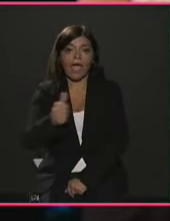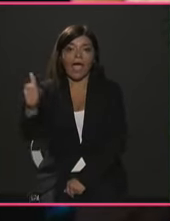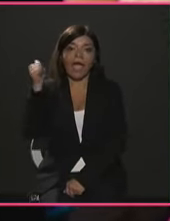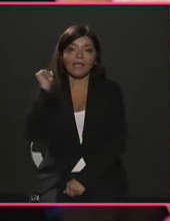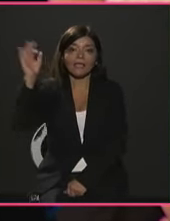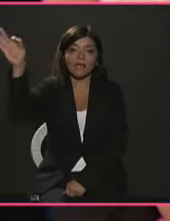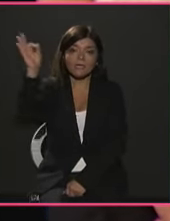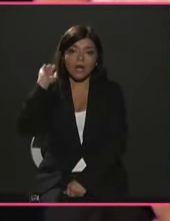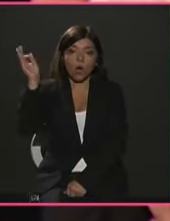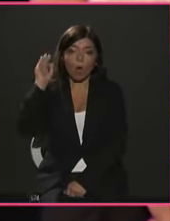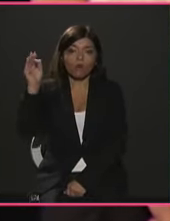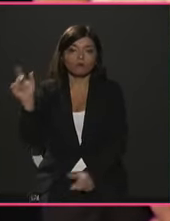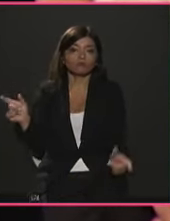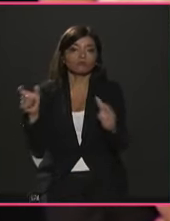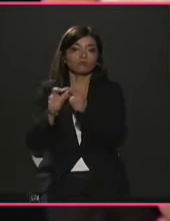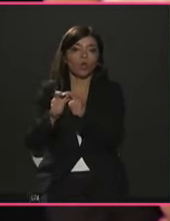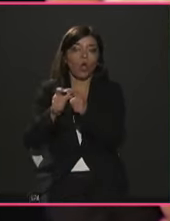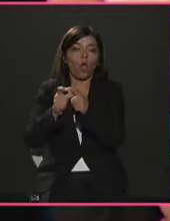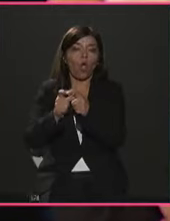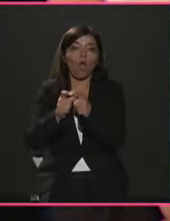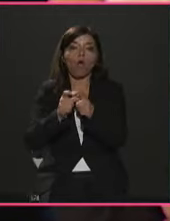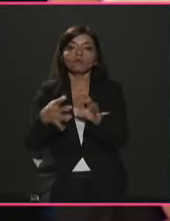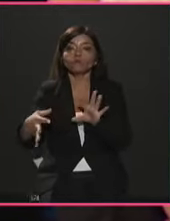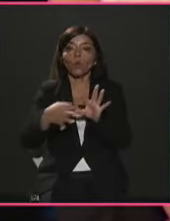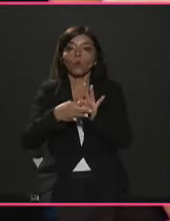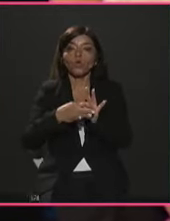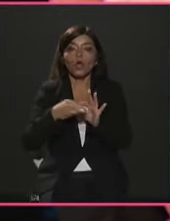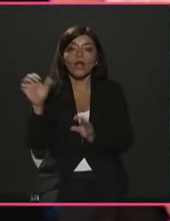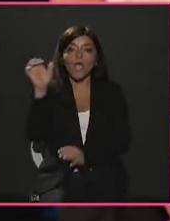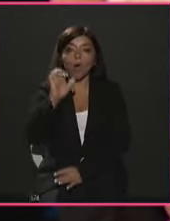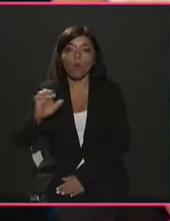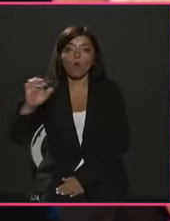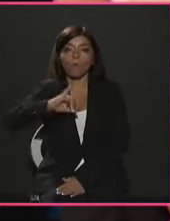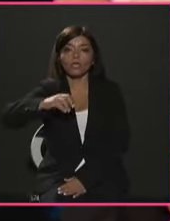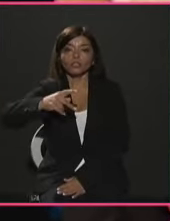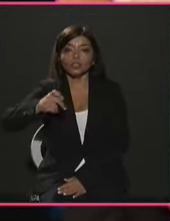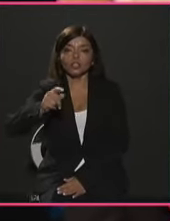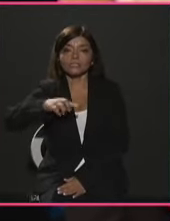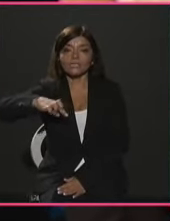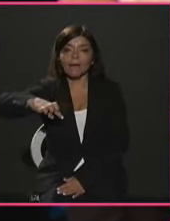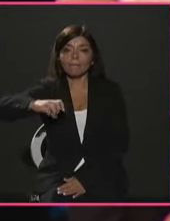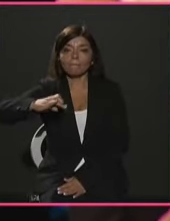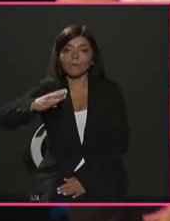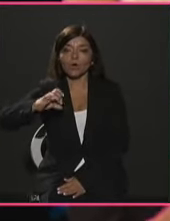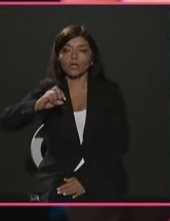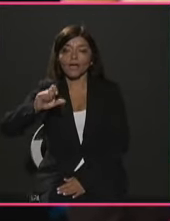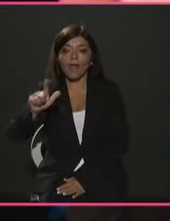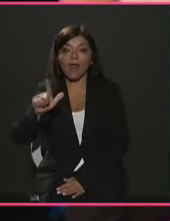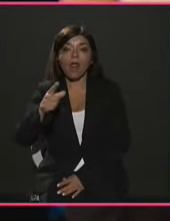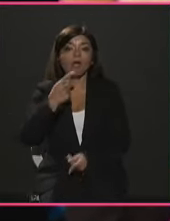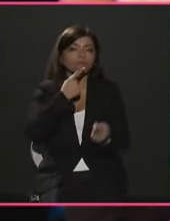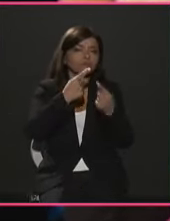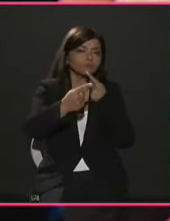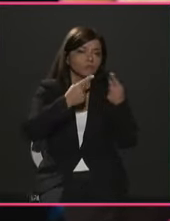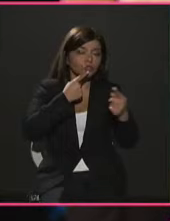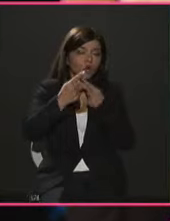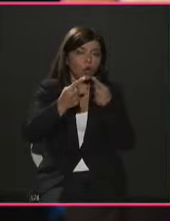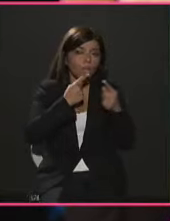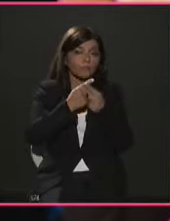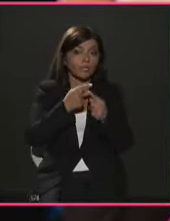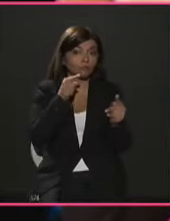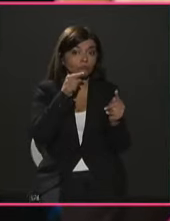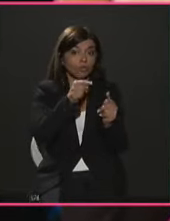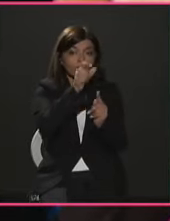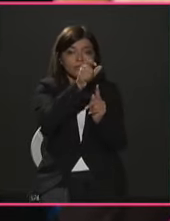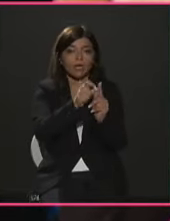reunión con el alto comisionado de la Unión Europea josep borrel y uno de los puntos de conversación con josep borrel fue